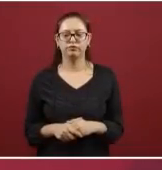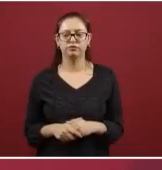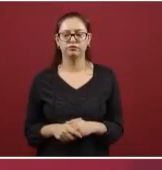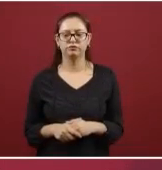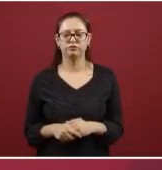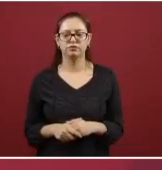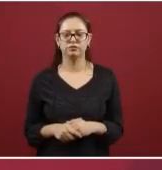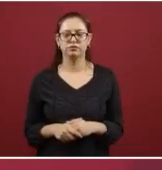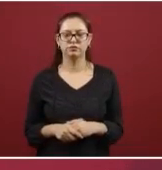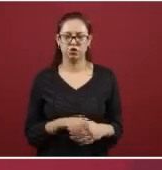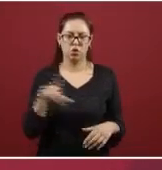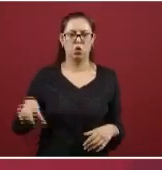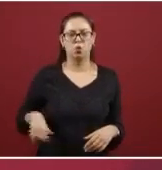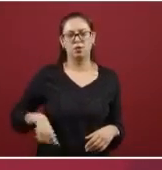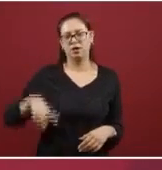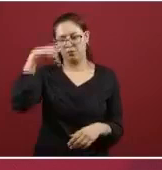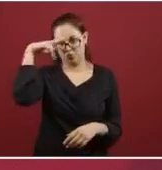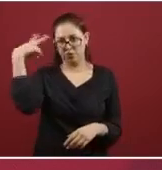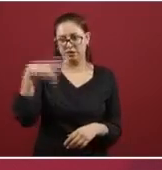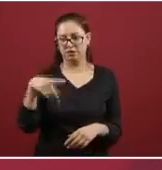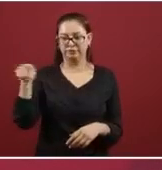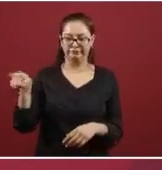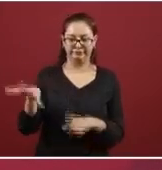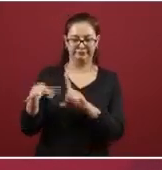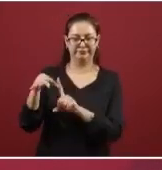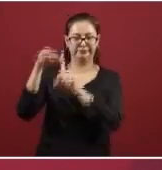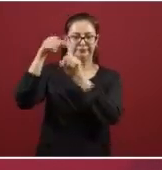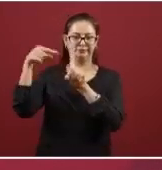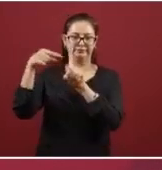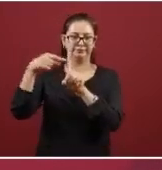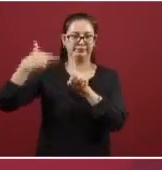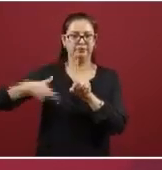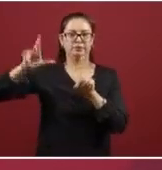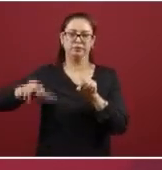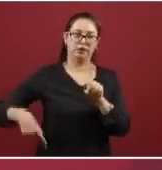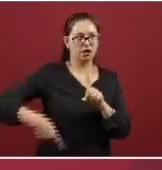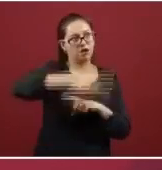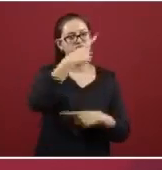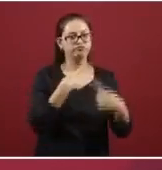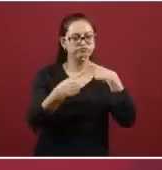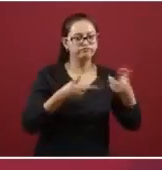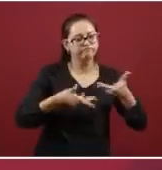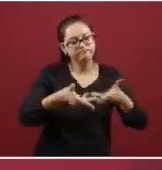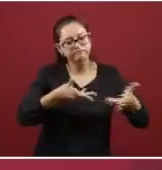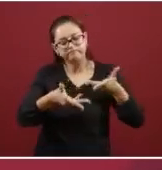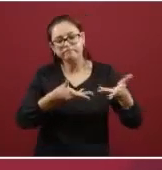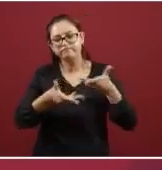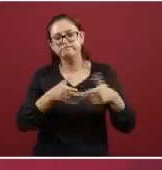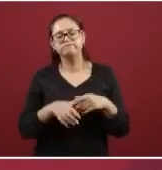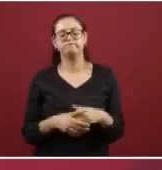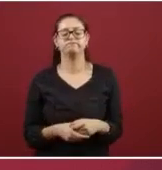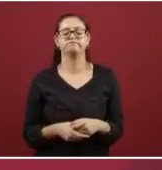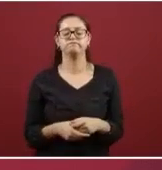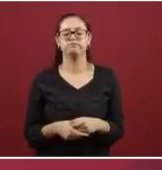de nuestro gobierno en las negociaciones que se llevan a